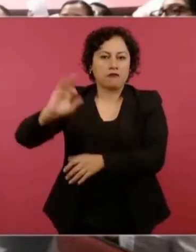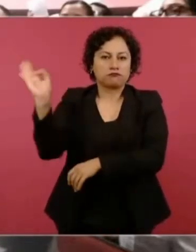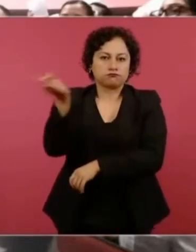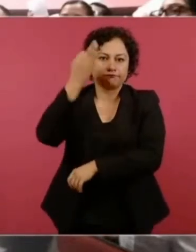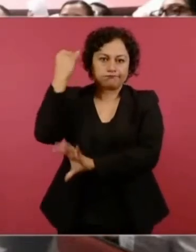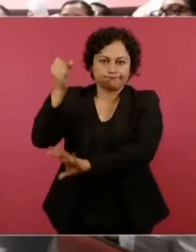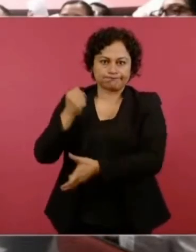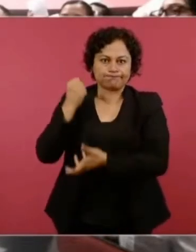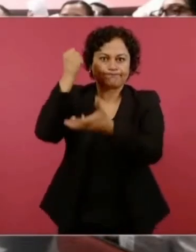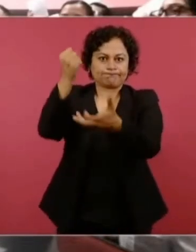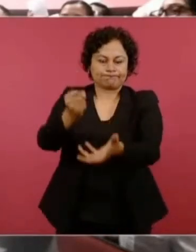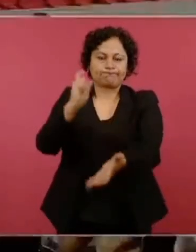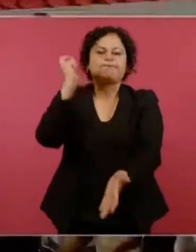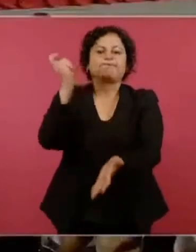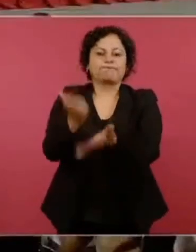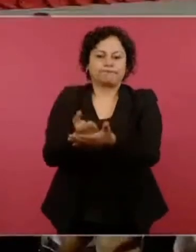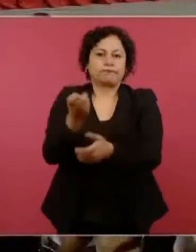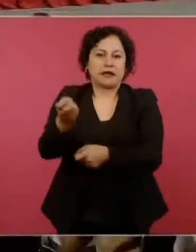Ahí,